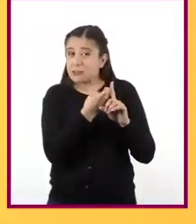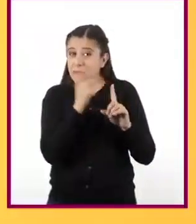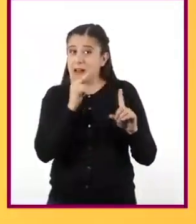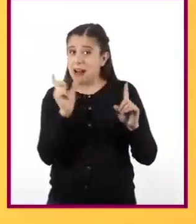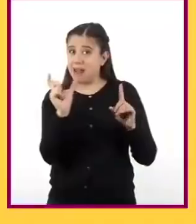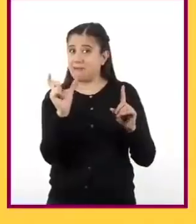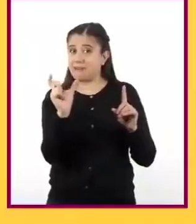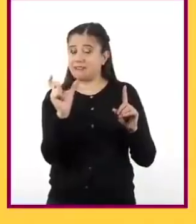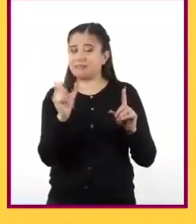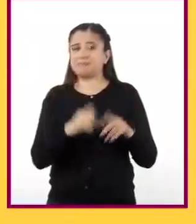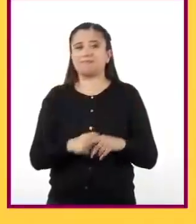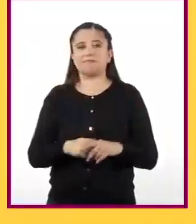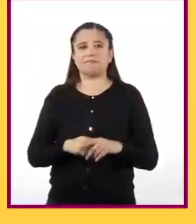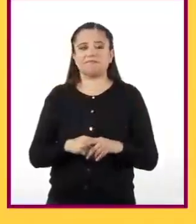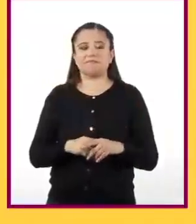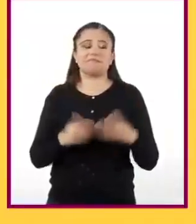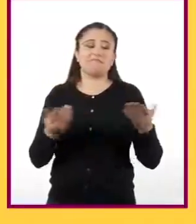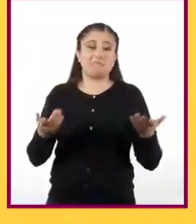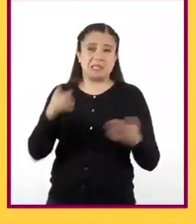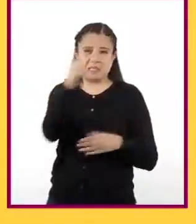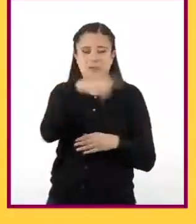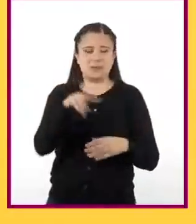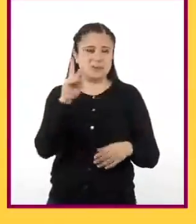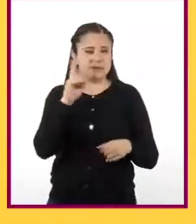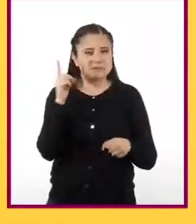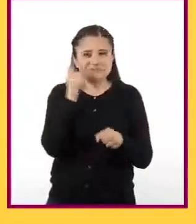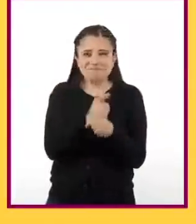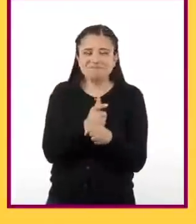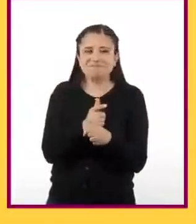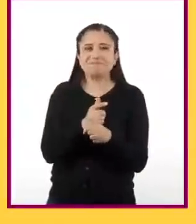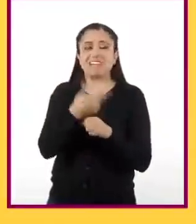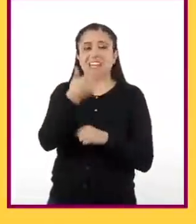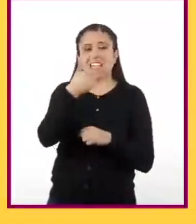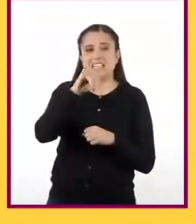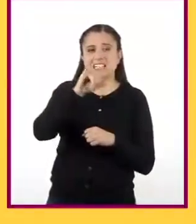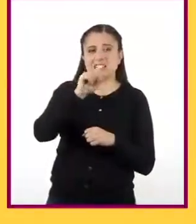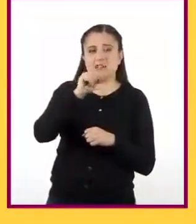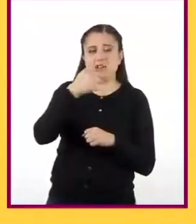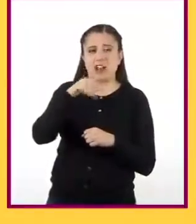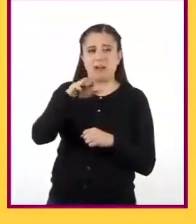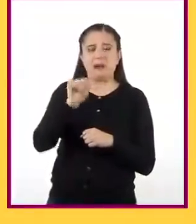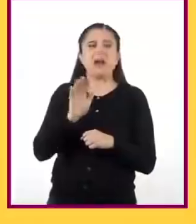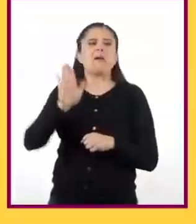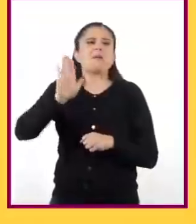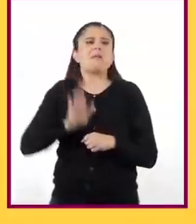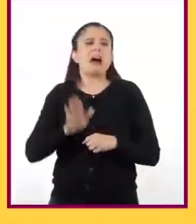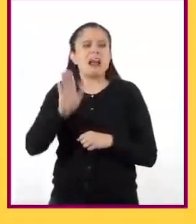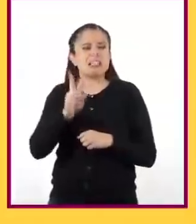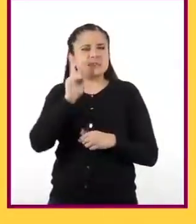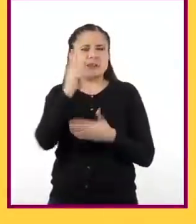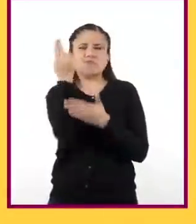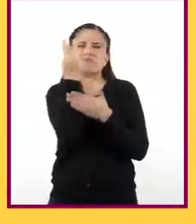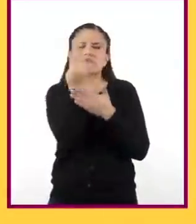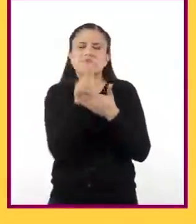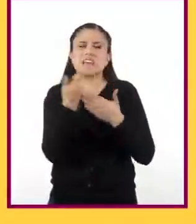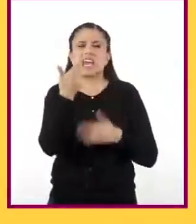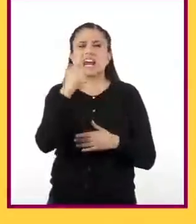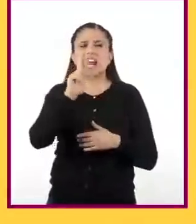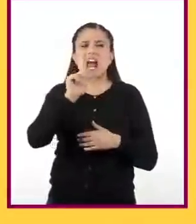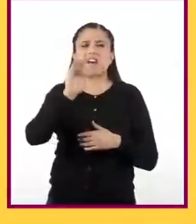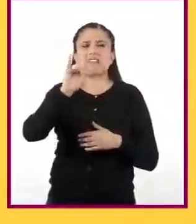él? Como pudieron darse cuenta, un histograma es un poco parecido visualmente a una gráfica de